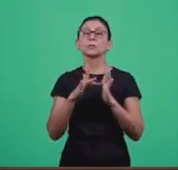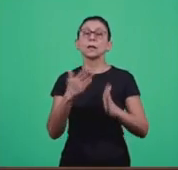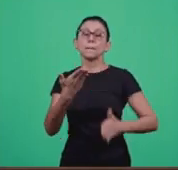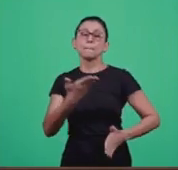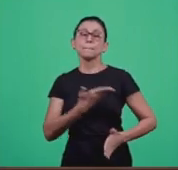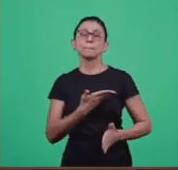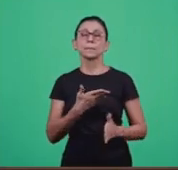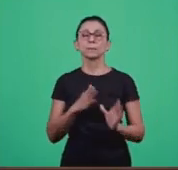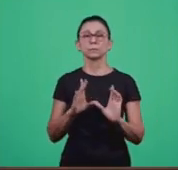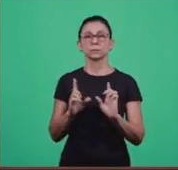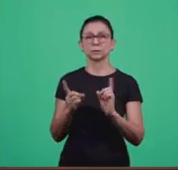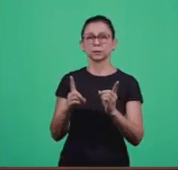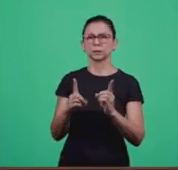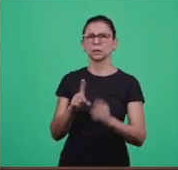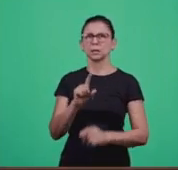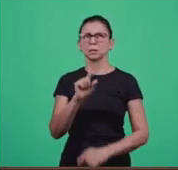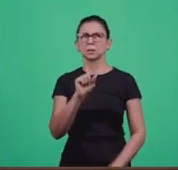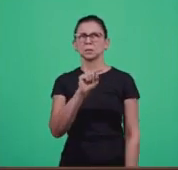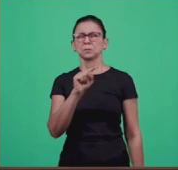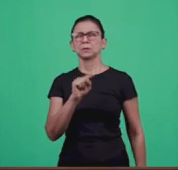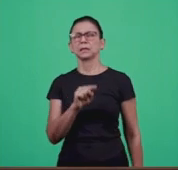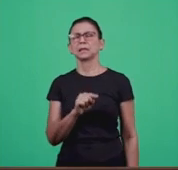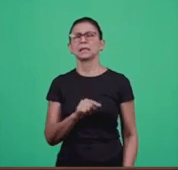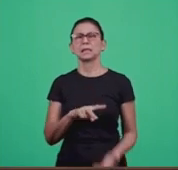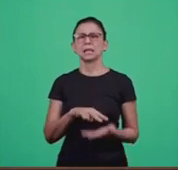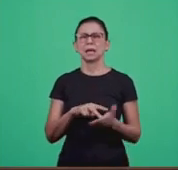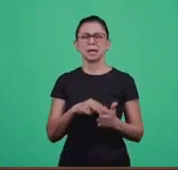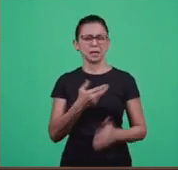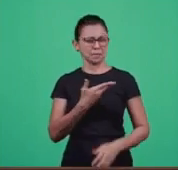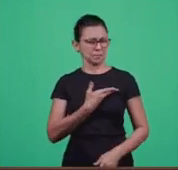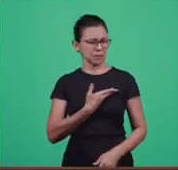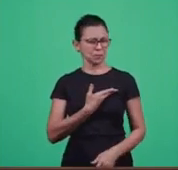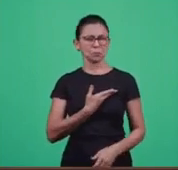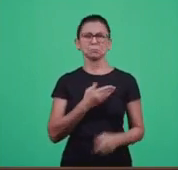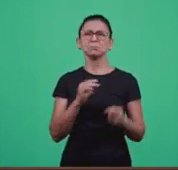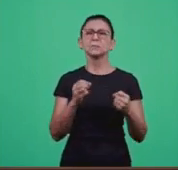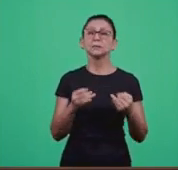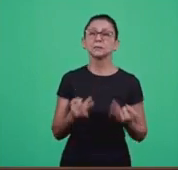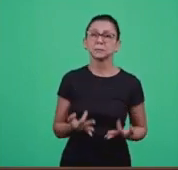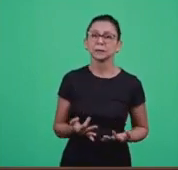los niños, de los discípulos. ¿Y qué es este mensaje?